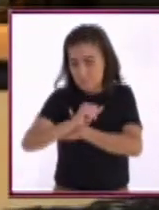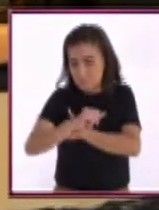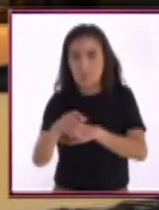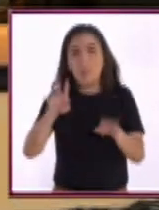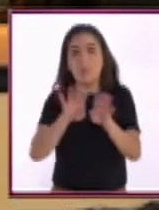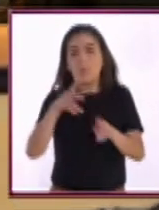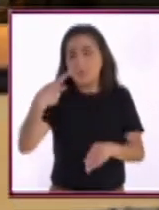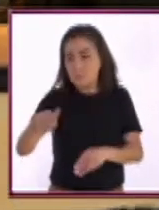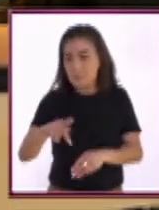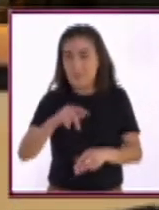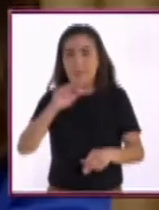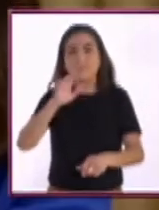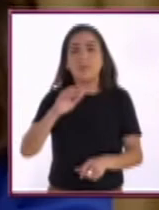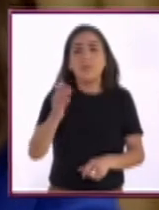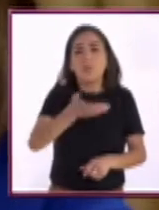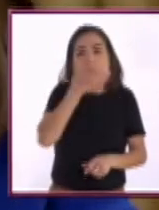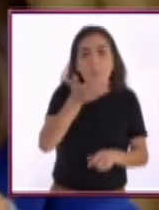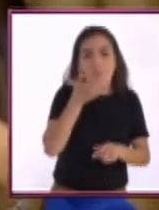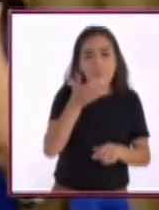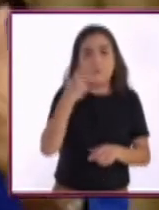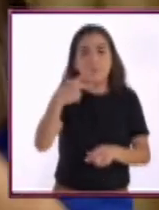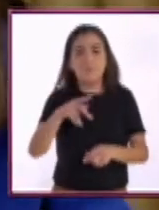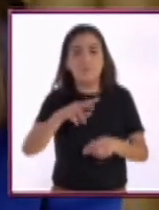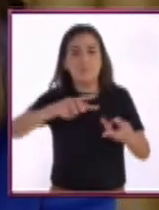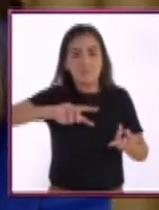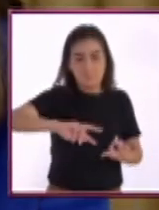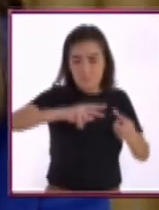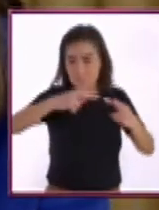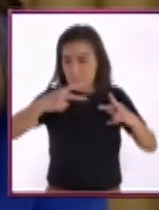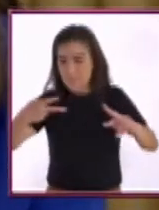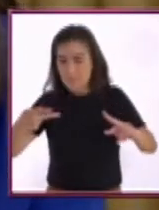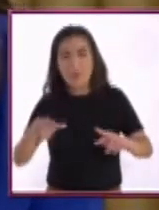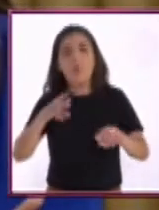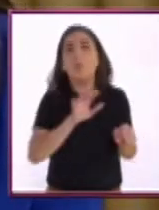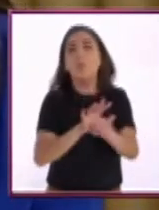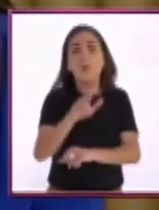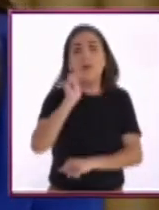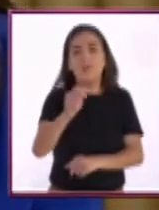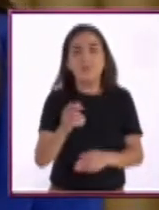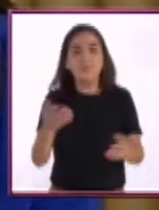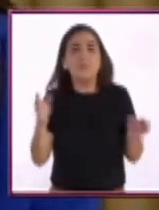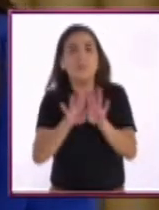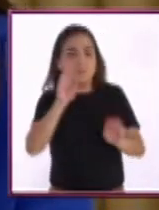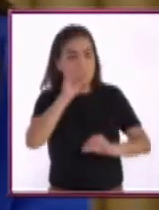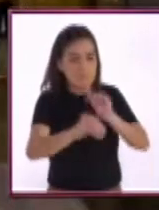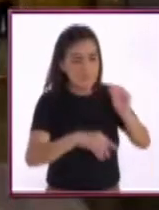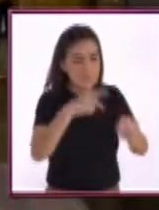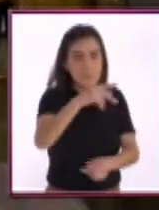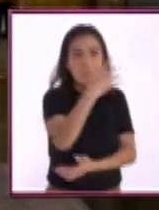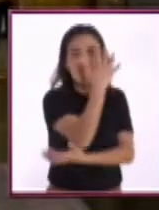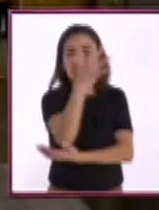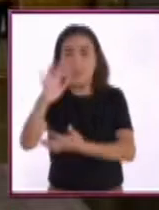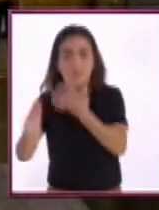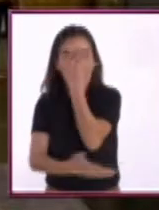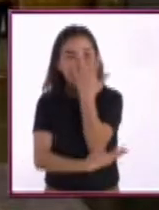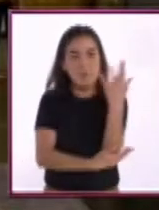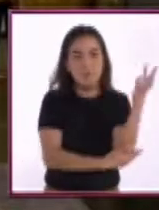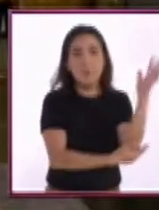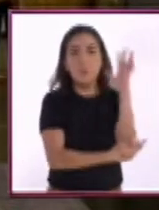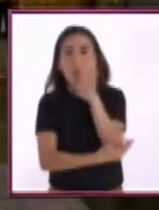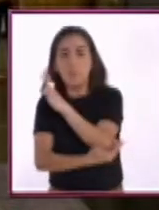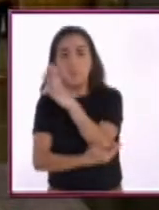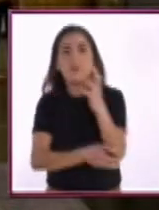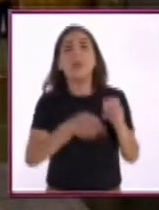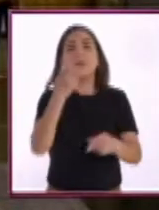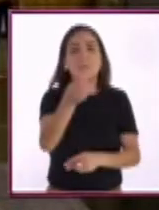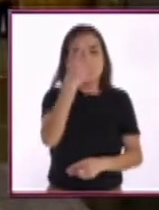reservorios fitogenéticos. Ellos son los que conocen cómo se manejan los bosques, el uso